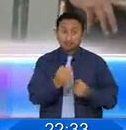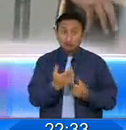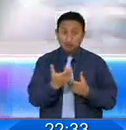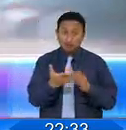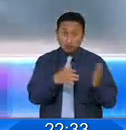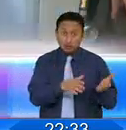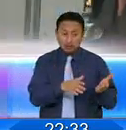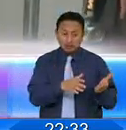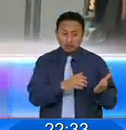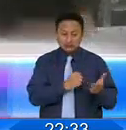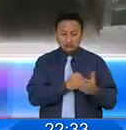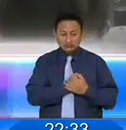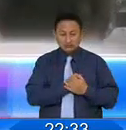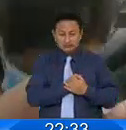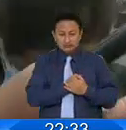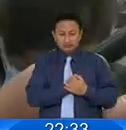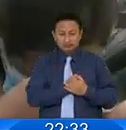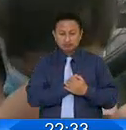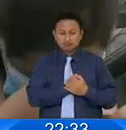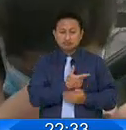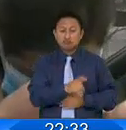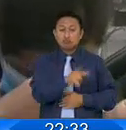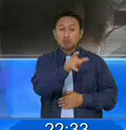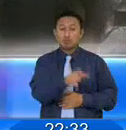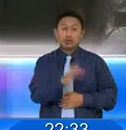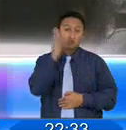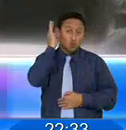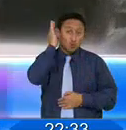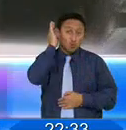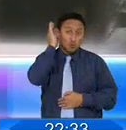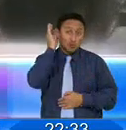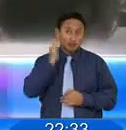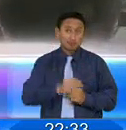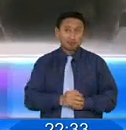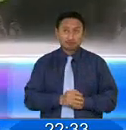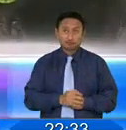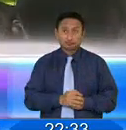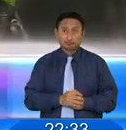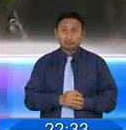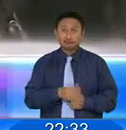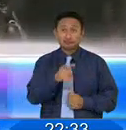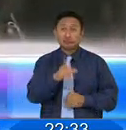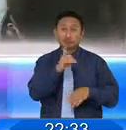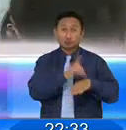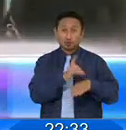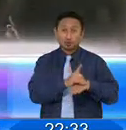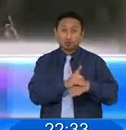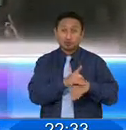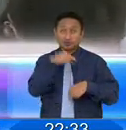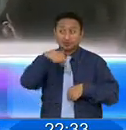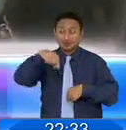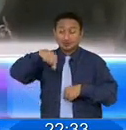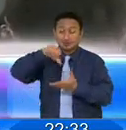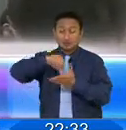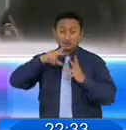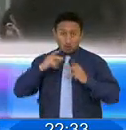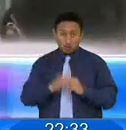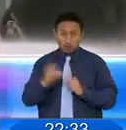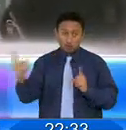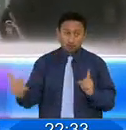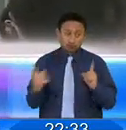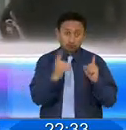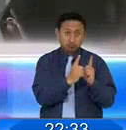de su fallecimiento. La ciudadana de sexo femenino, al momento que el galeno de turno de aquí del centro de salud